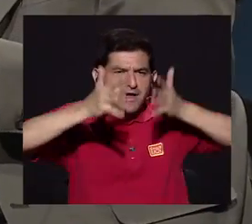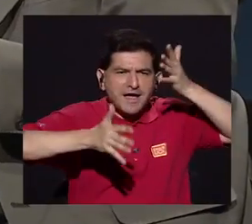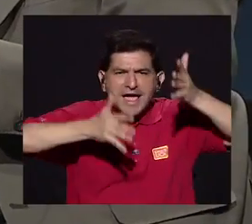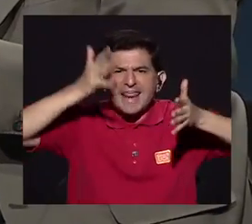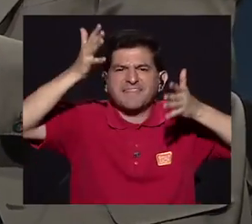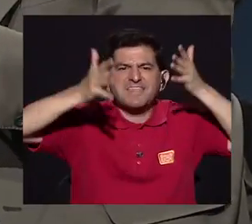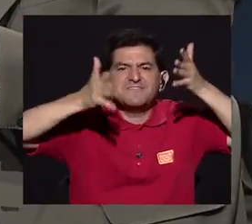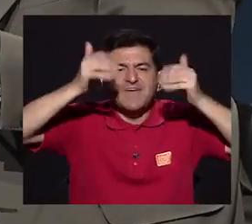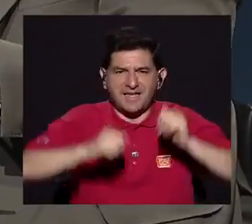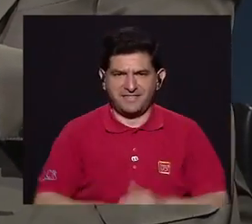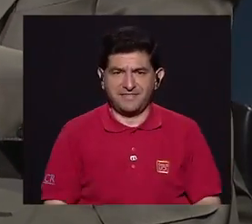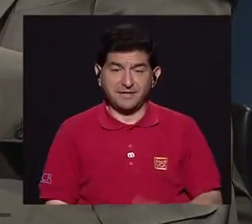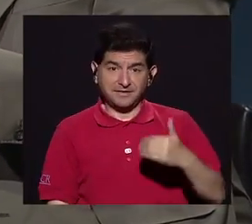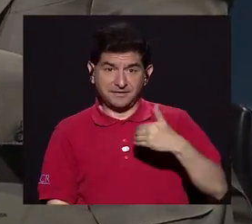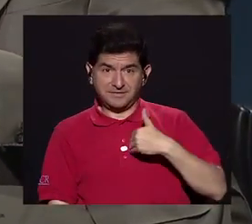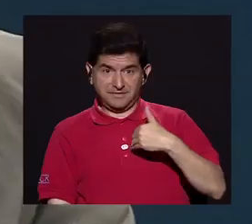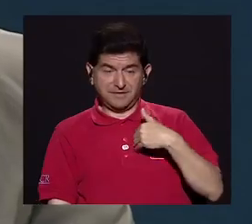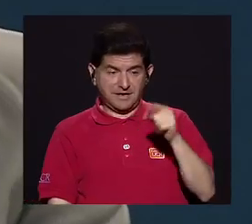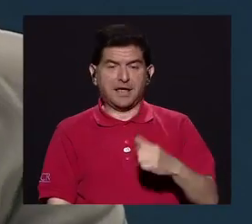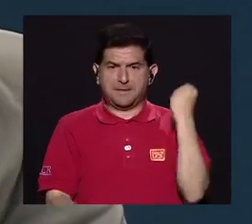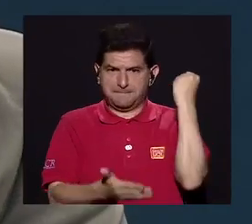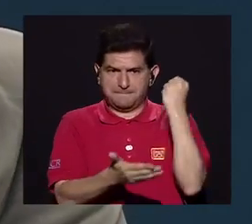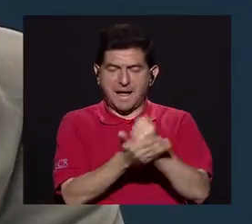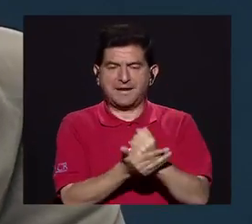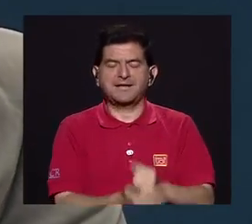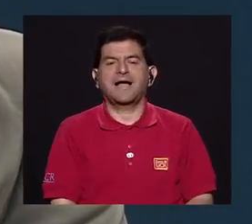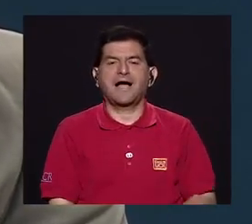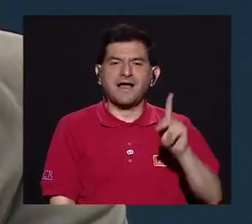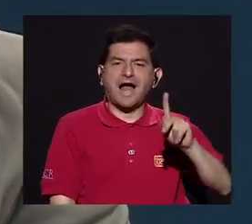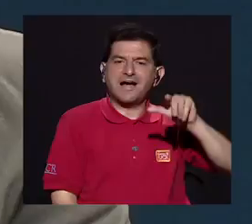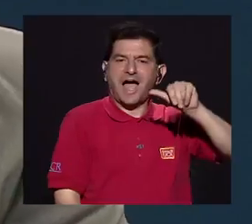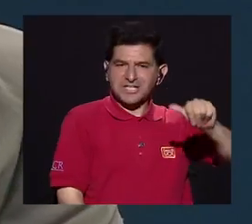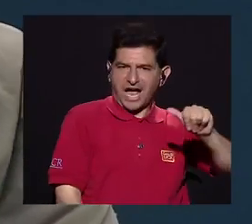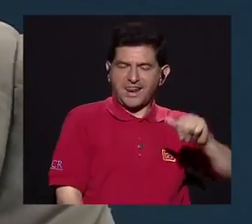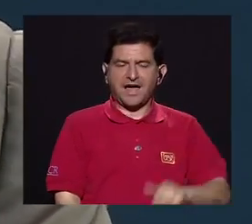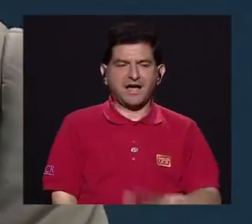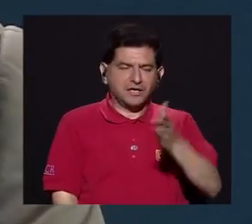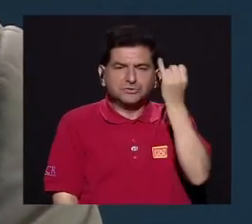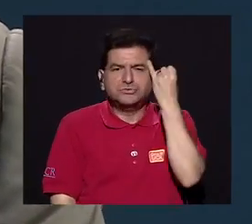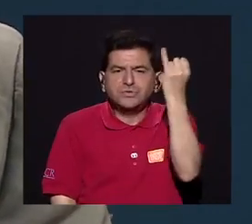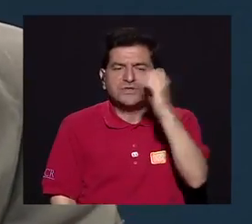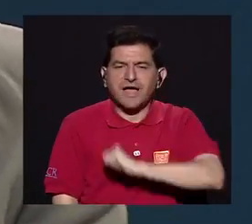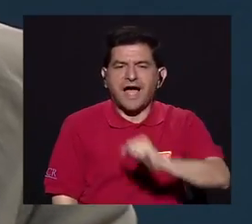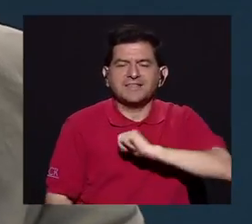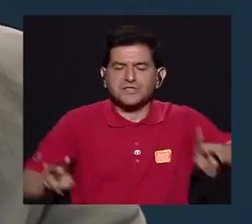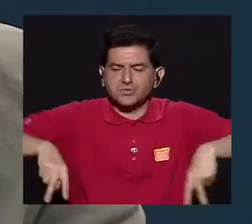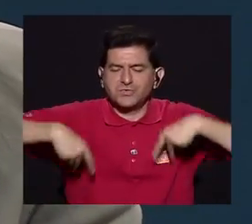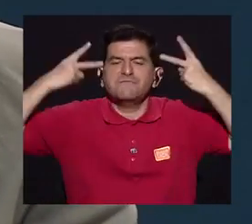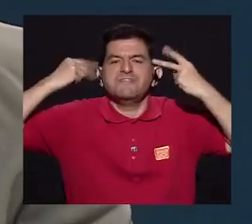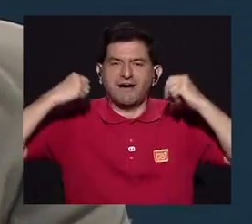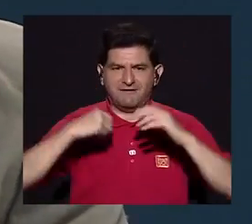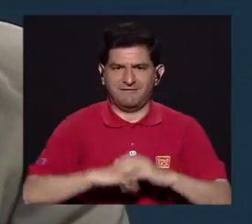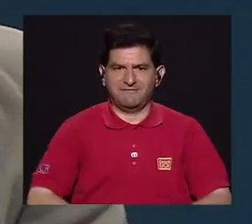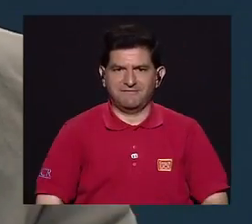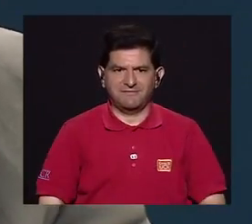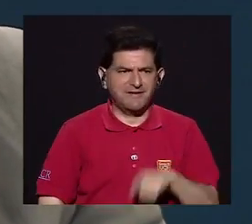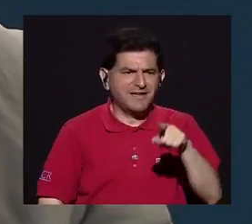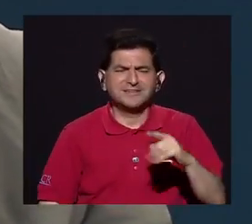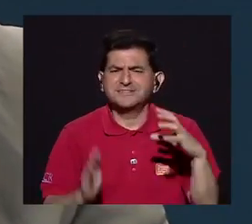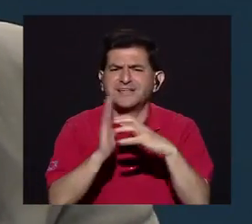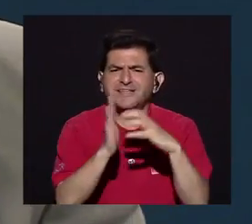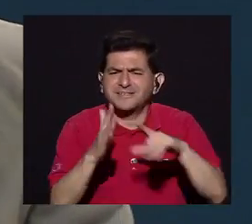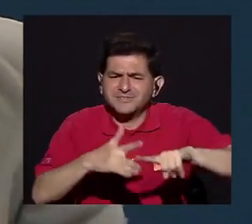Creatividad, que, bueno, obviamente tiene la marca de Carl, ¿verdad?, en el sentido de planteamiento de una actitud de vida. ¿Cómo nace